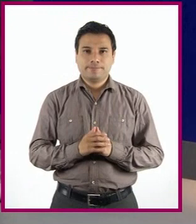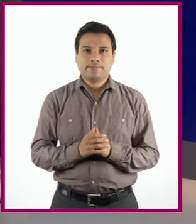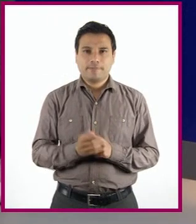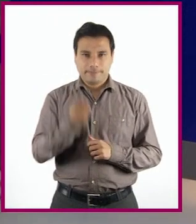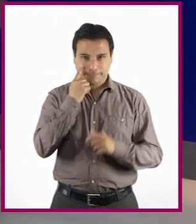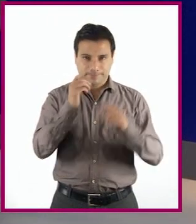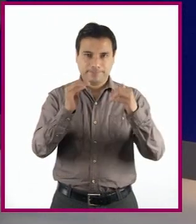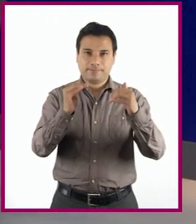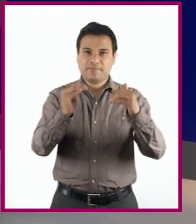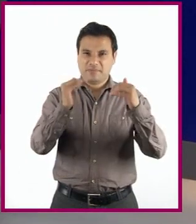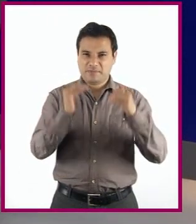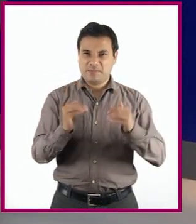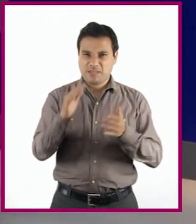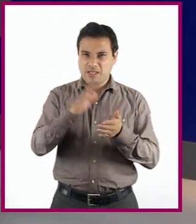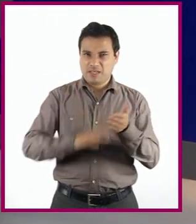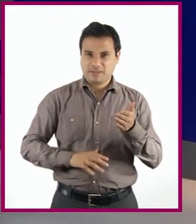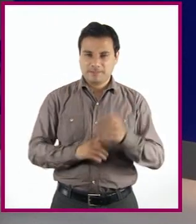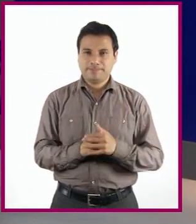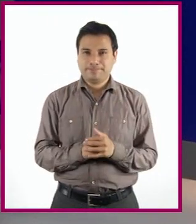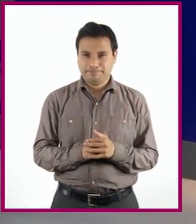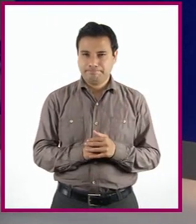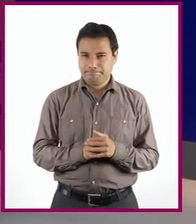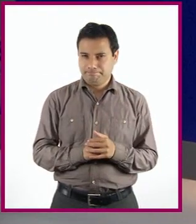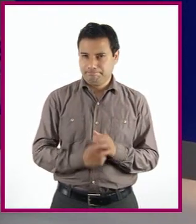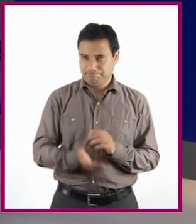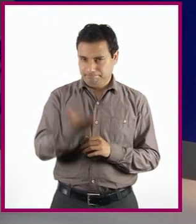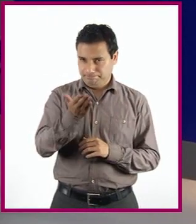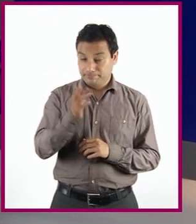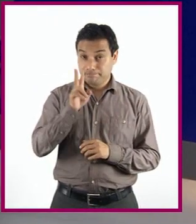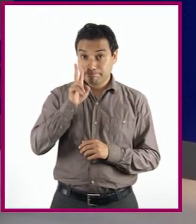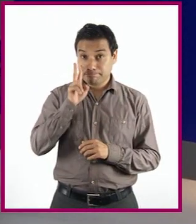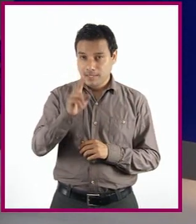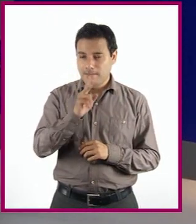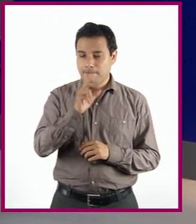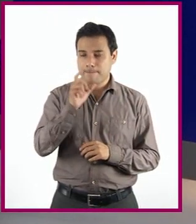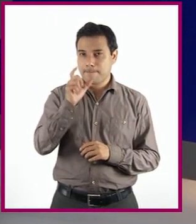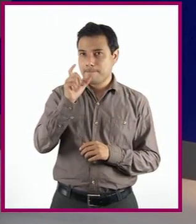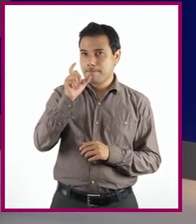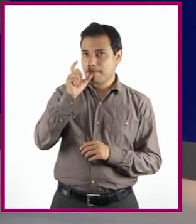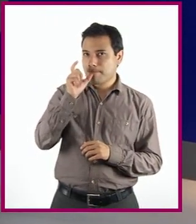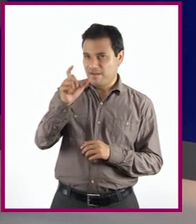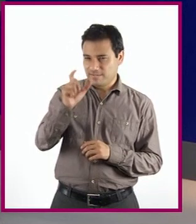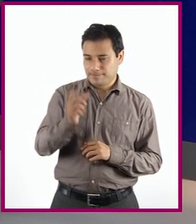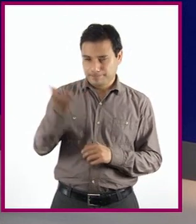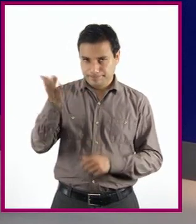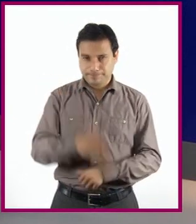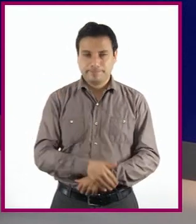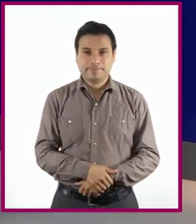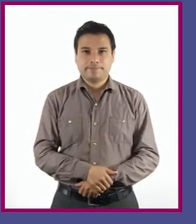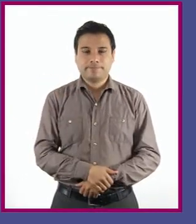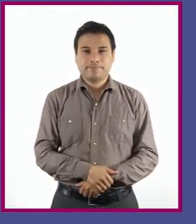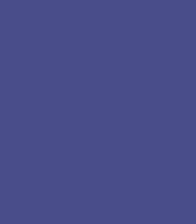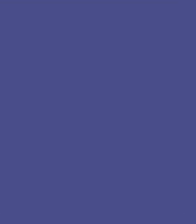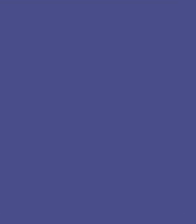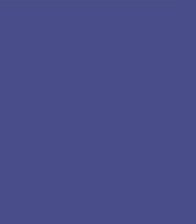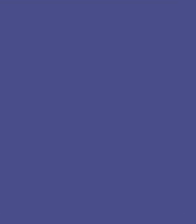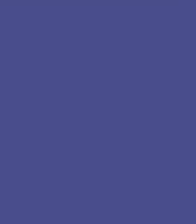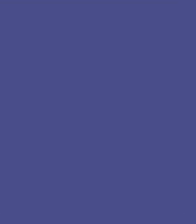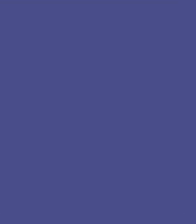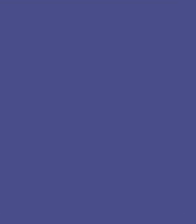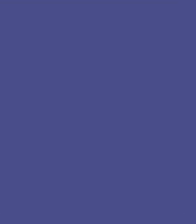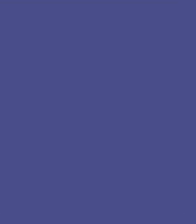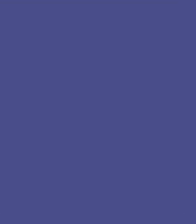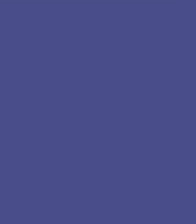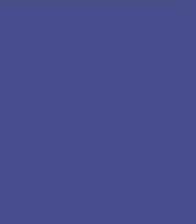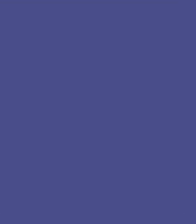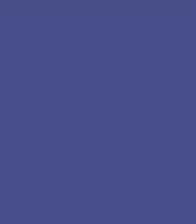el siguiente fragmento. No se olviden de observar las palabras que expresan sucesión. A pesar